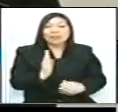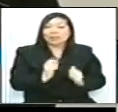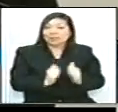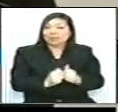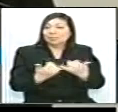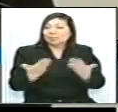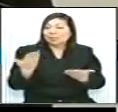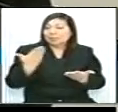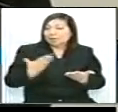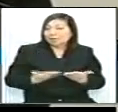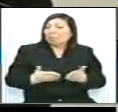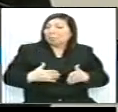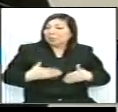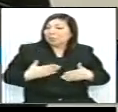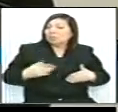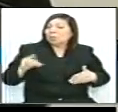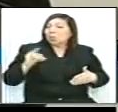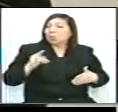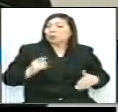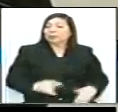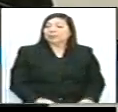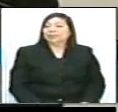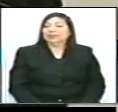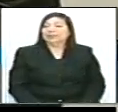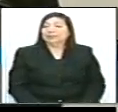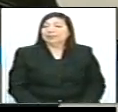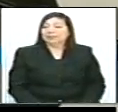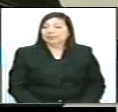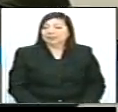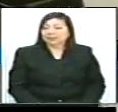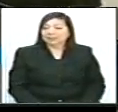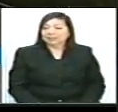a ello nosotros podemos utilizarlos, sí, en nuestra región.